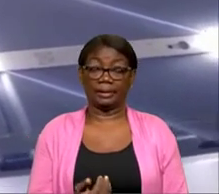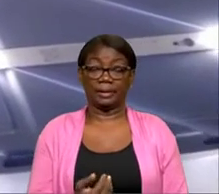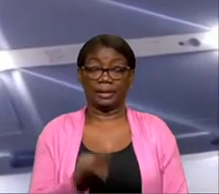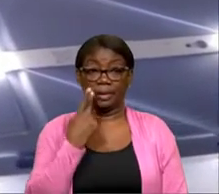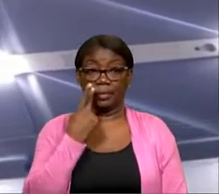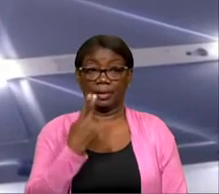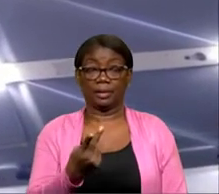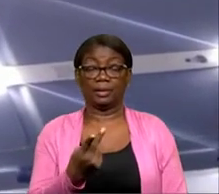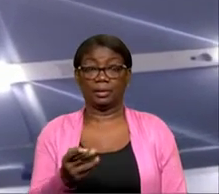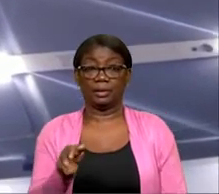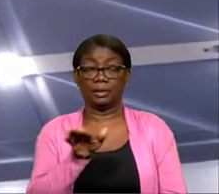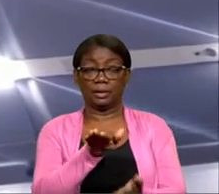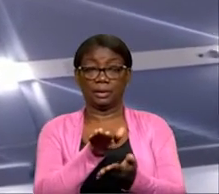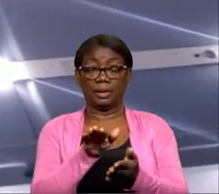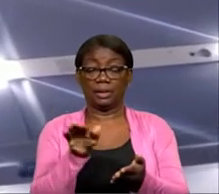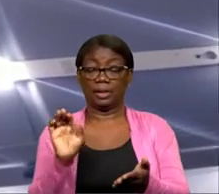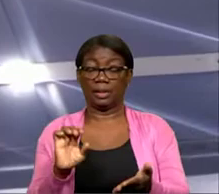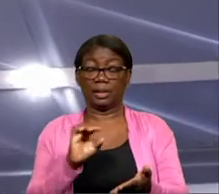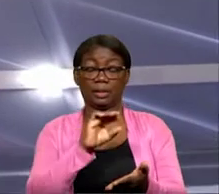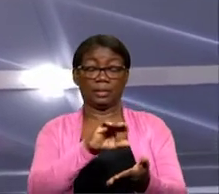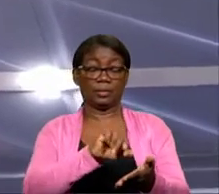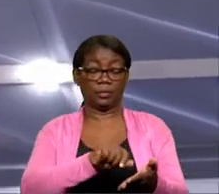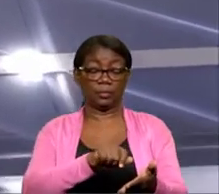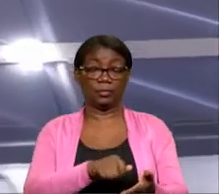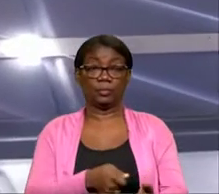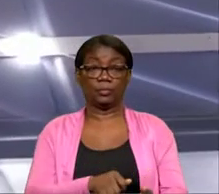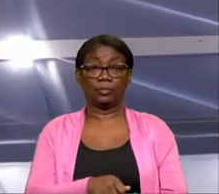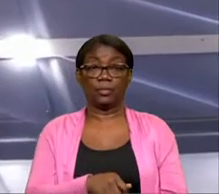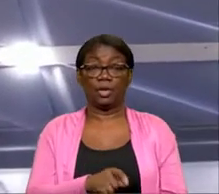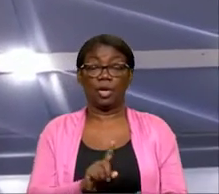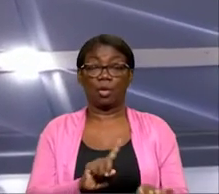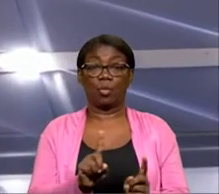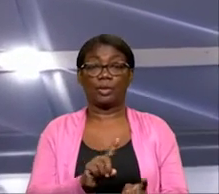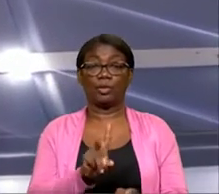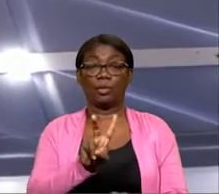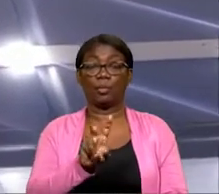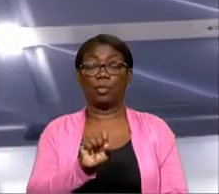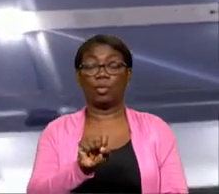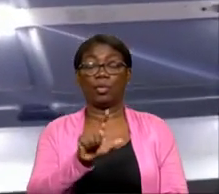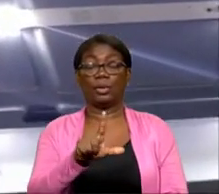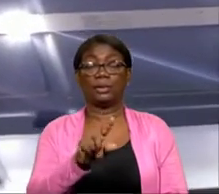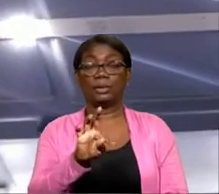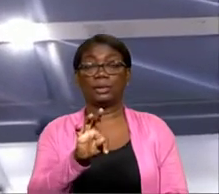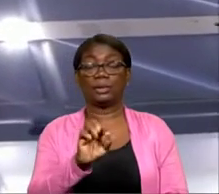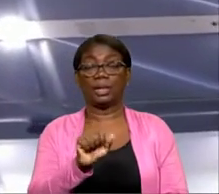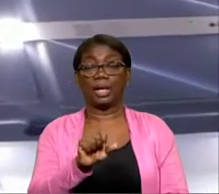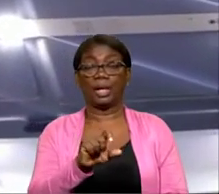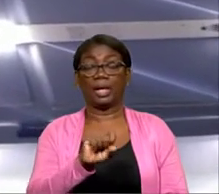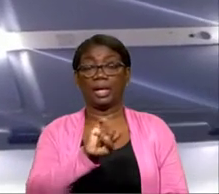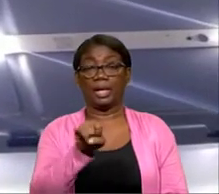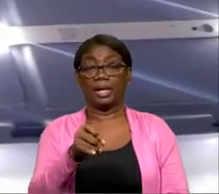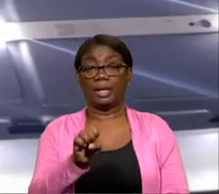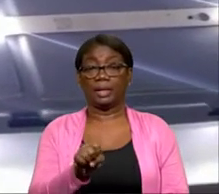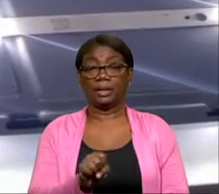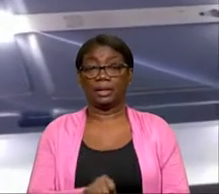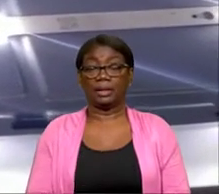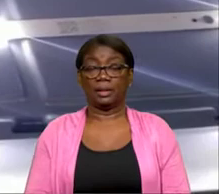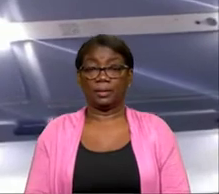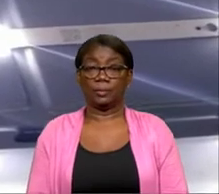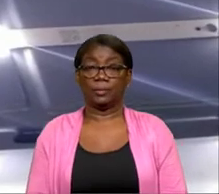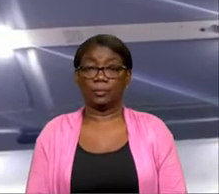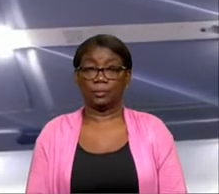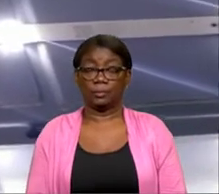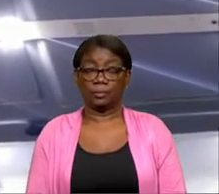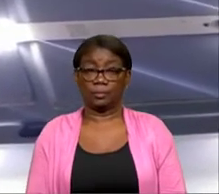equipo, esto para ver el voltaje que nos sale completamente cuando las lámparas están encendidas del